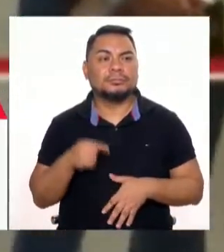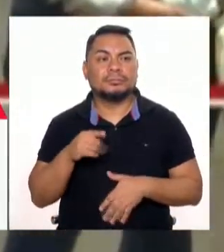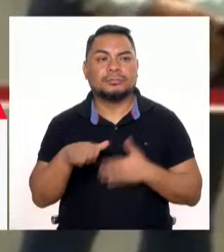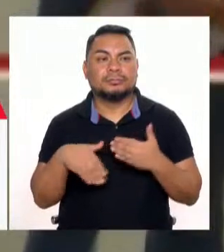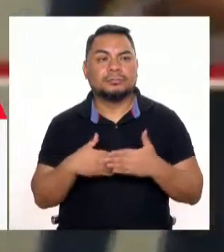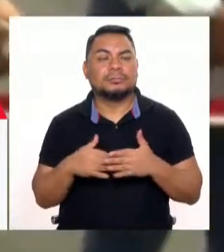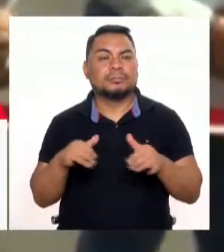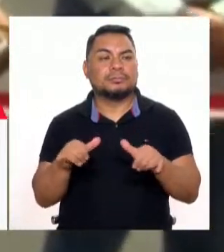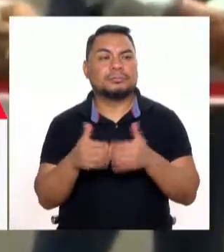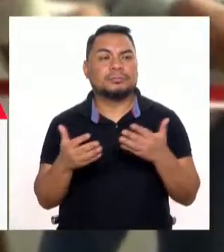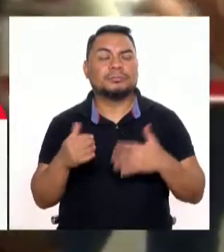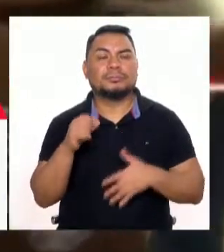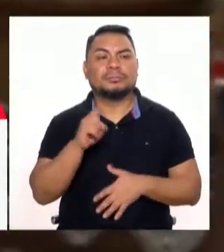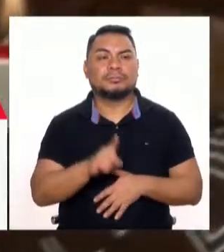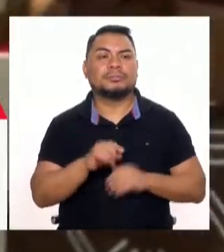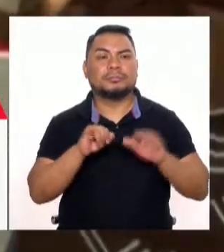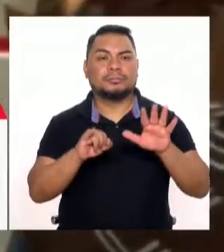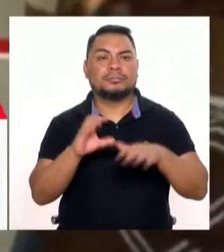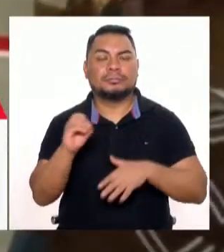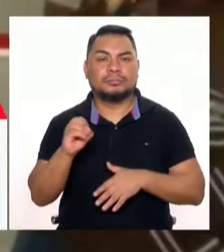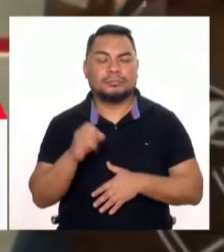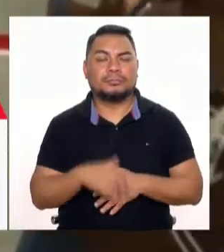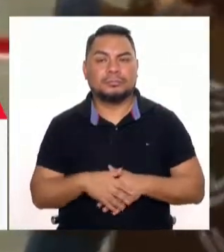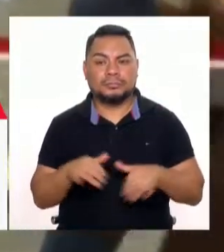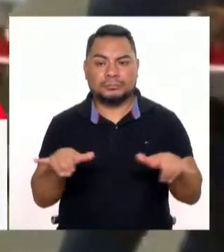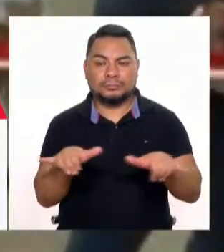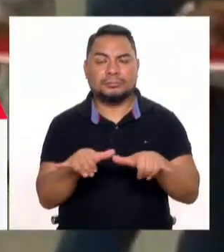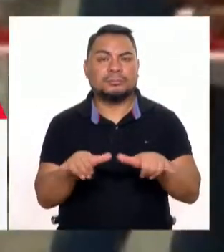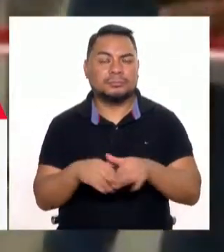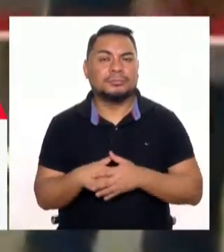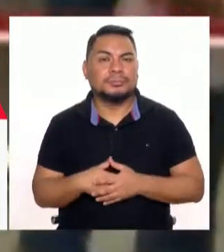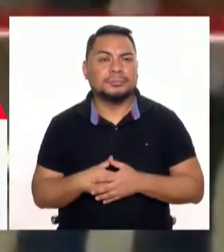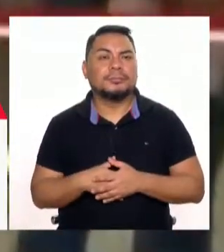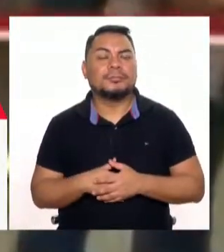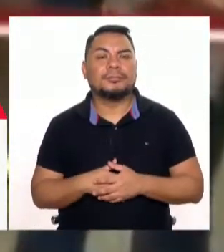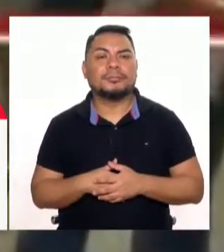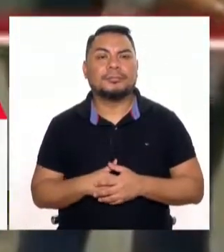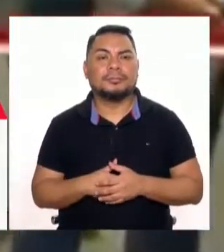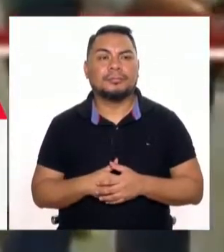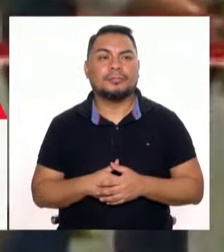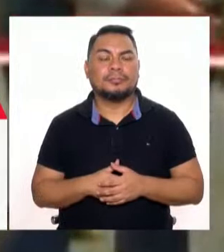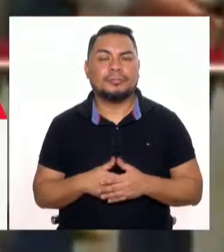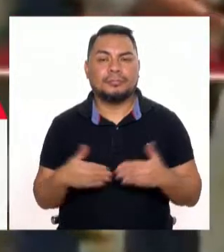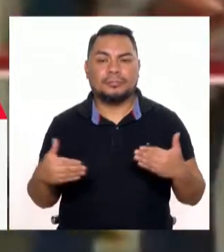luz central de 160 metros y tramos laterales